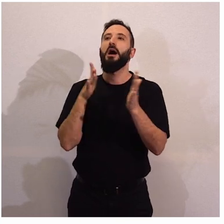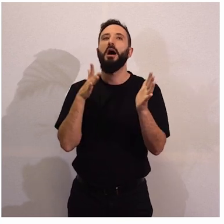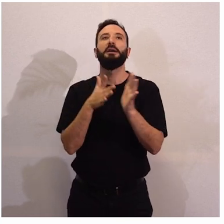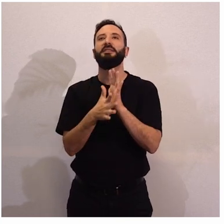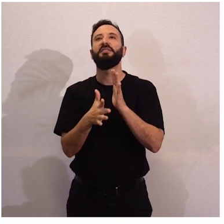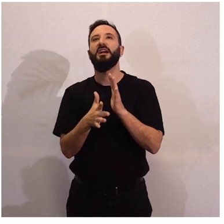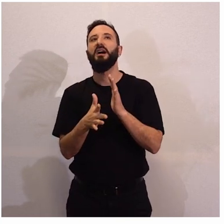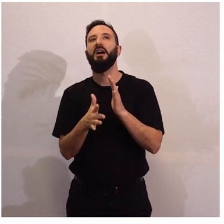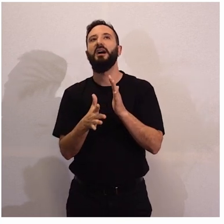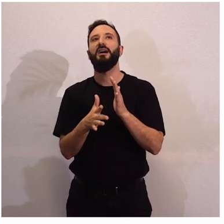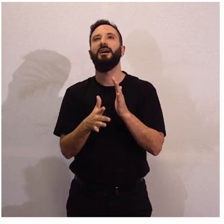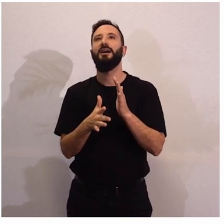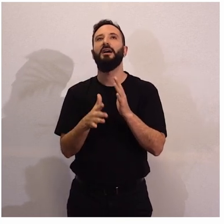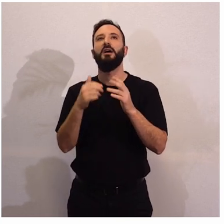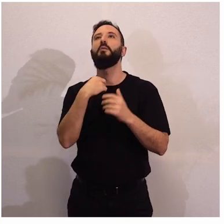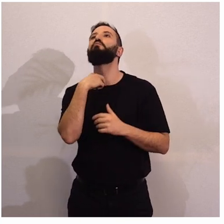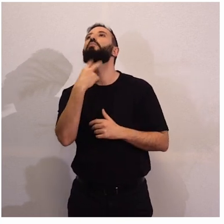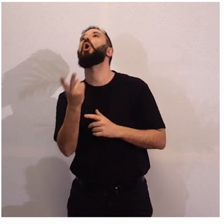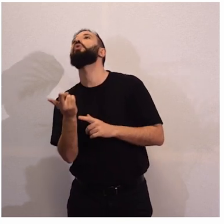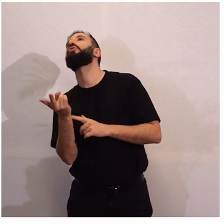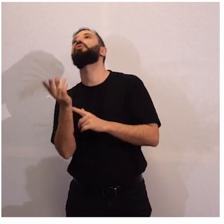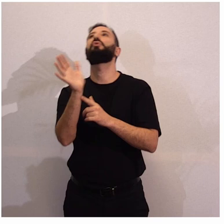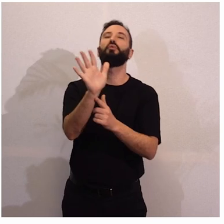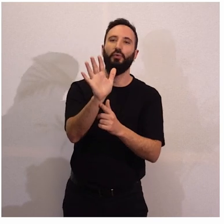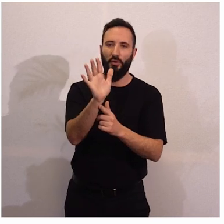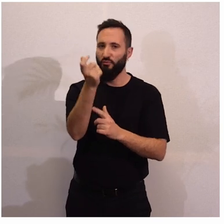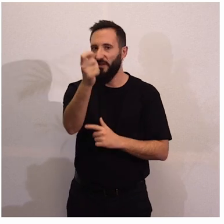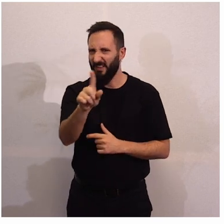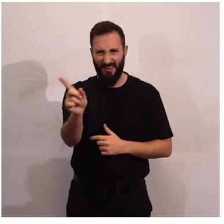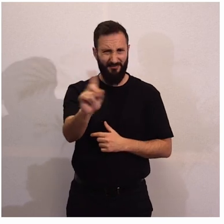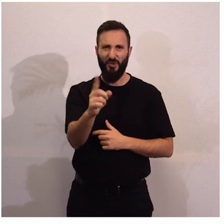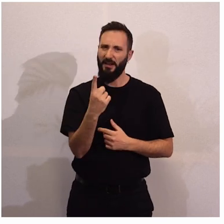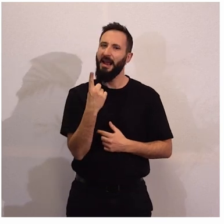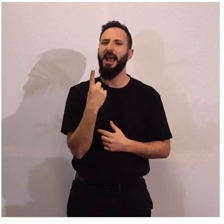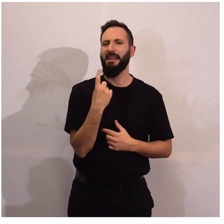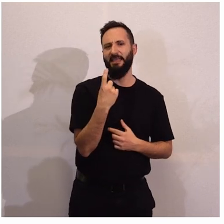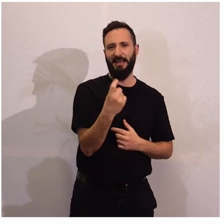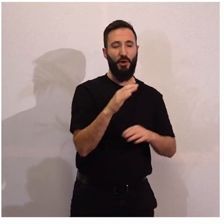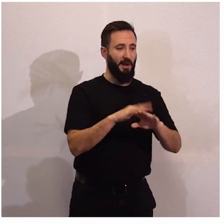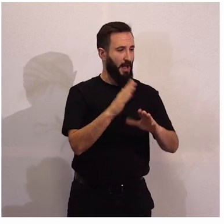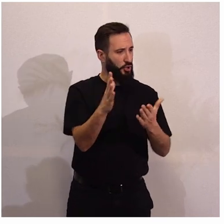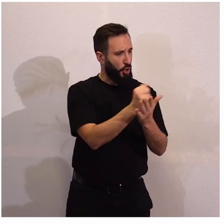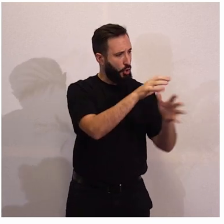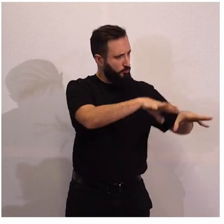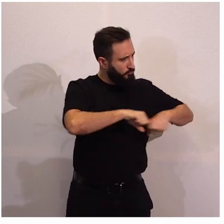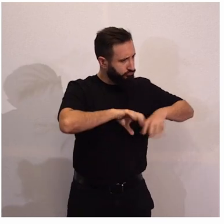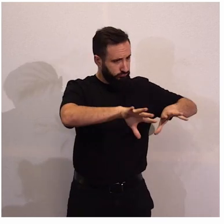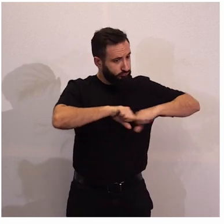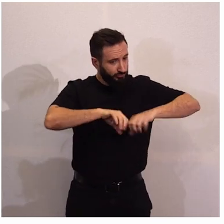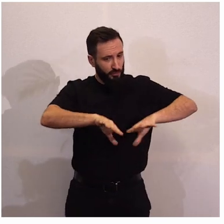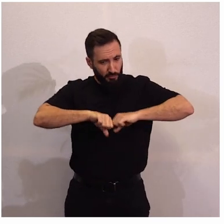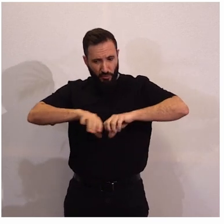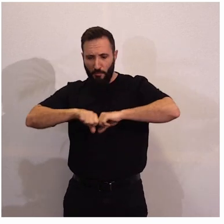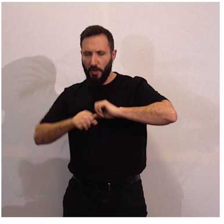necesario tener en cuenta y levantar la voz. Sí, es necesario en todo lo que tenemos ya hecho seguir avanzando,